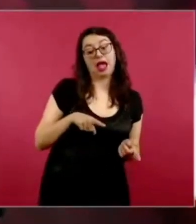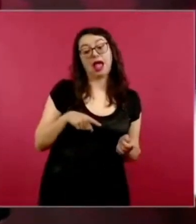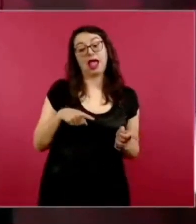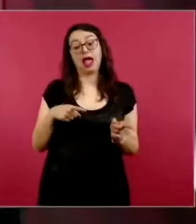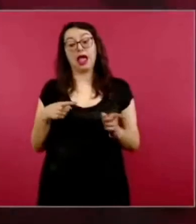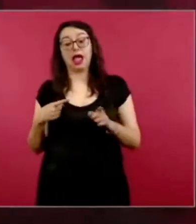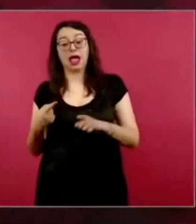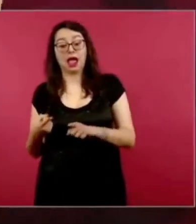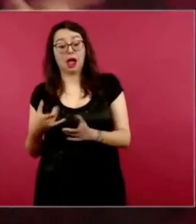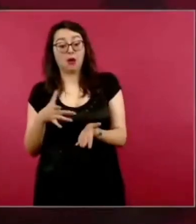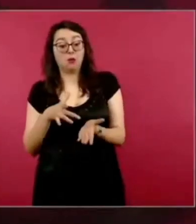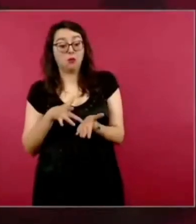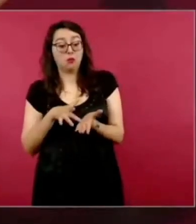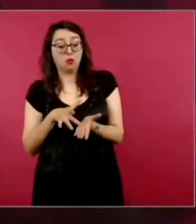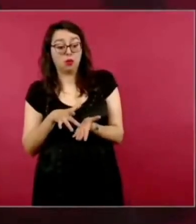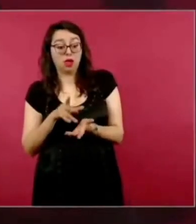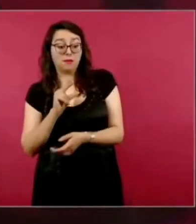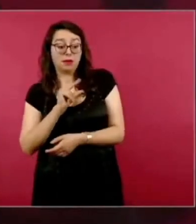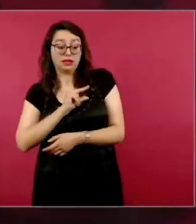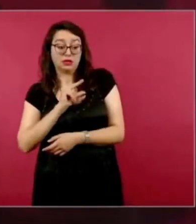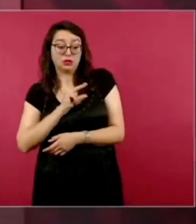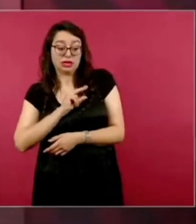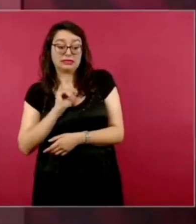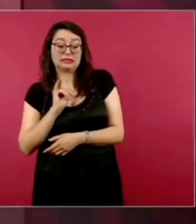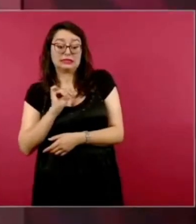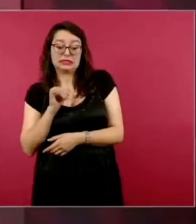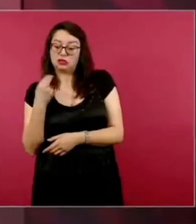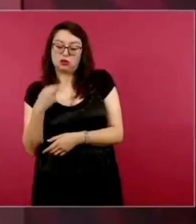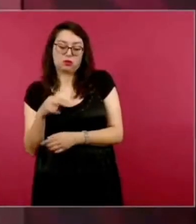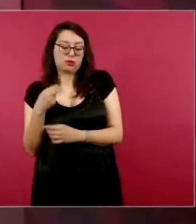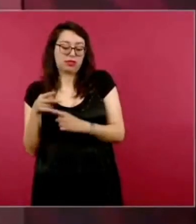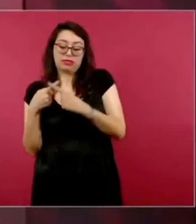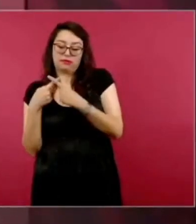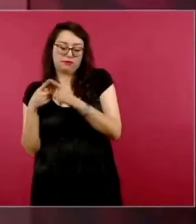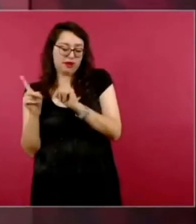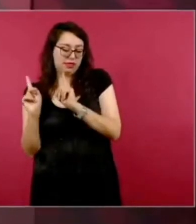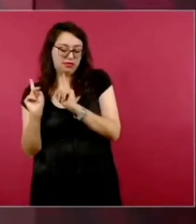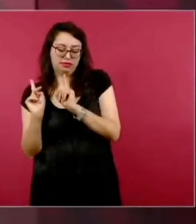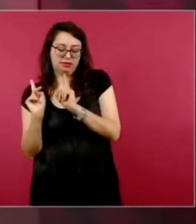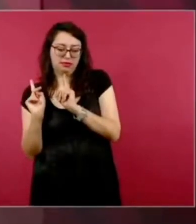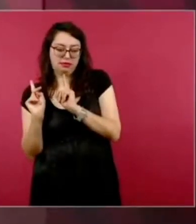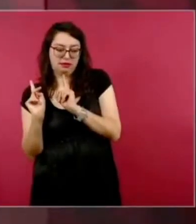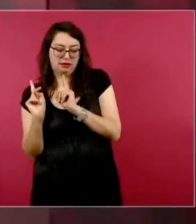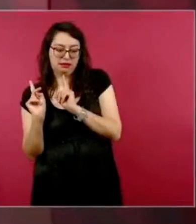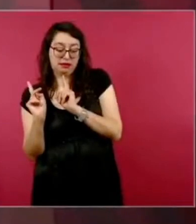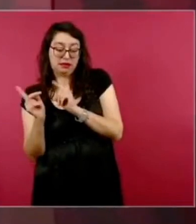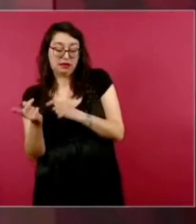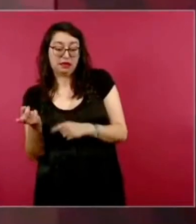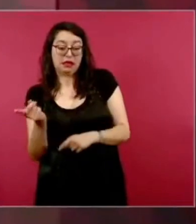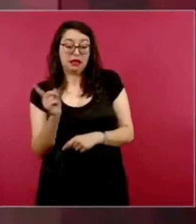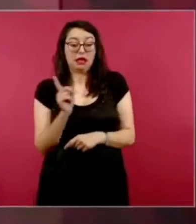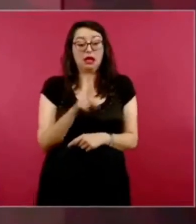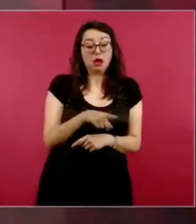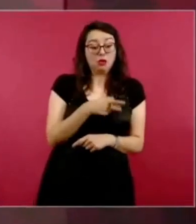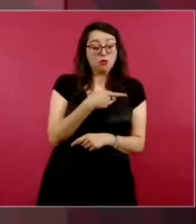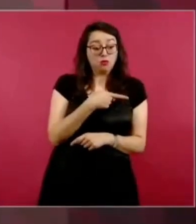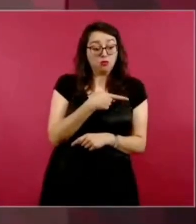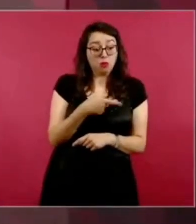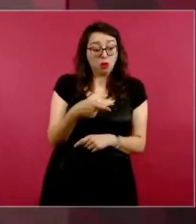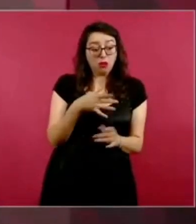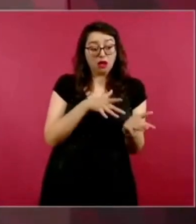vaya a los pobres. Si va a los de arriba, no es